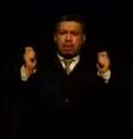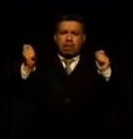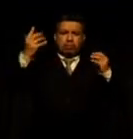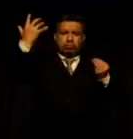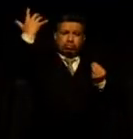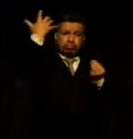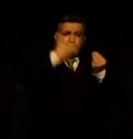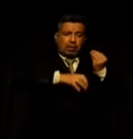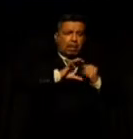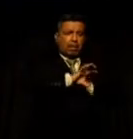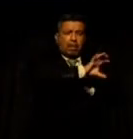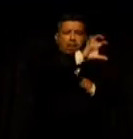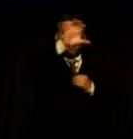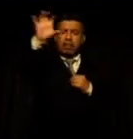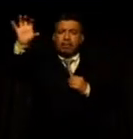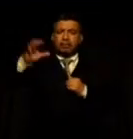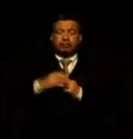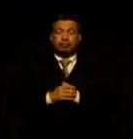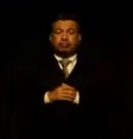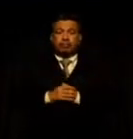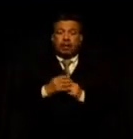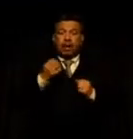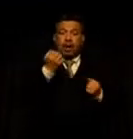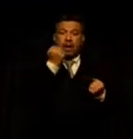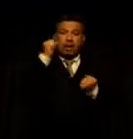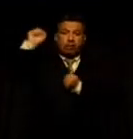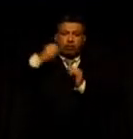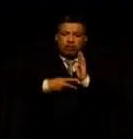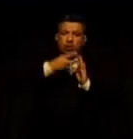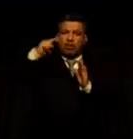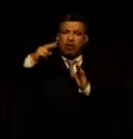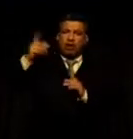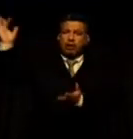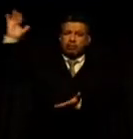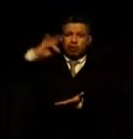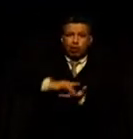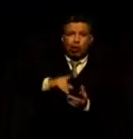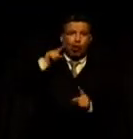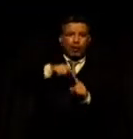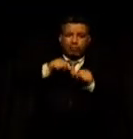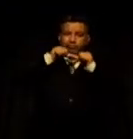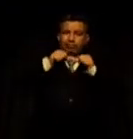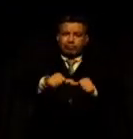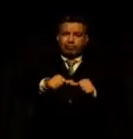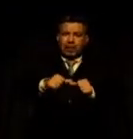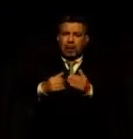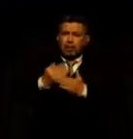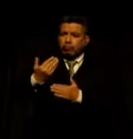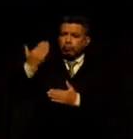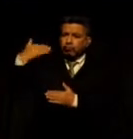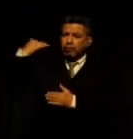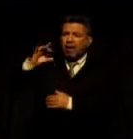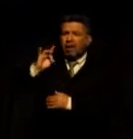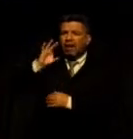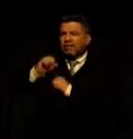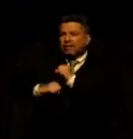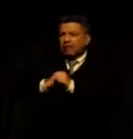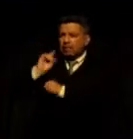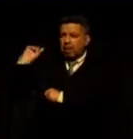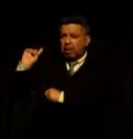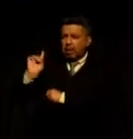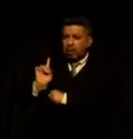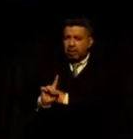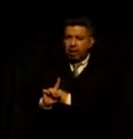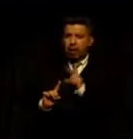países la revolución tecnológica viene para quedarse y empezó más o menos días 15 años pero uno empieza a ver ya cuáles son las